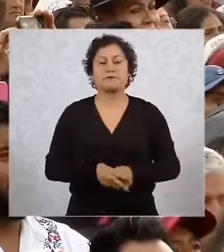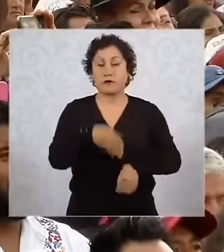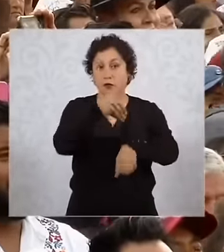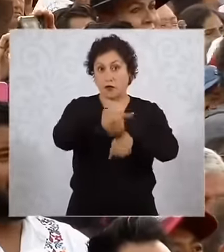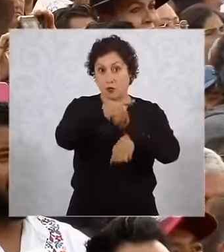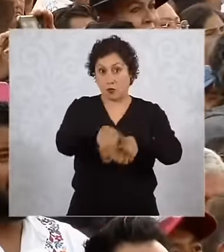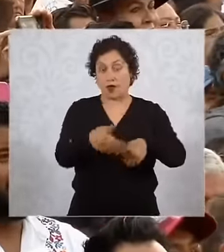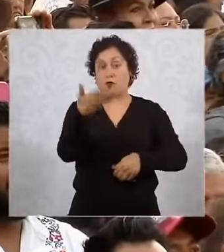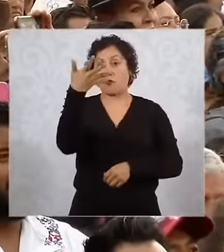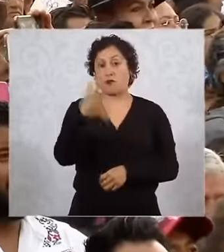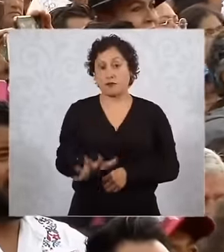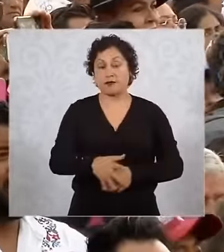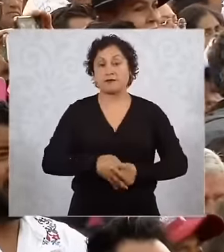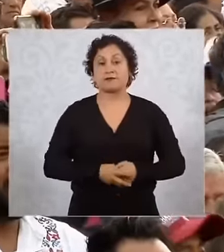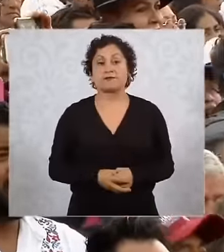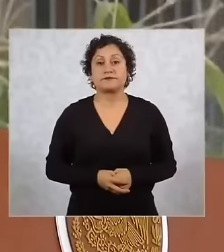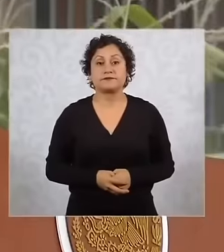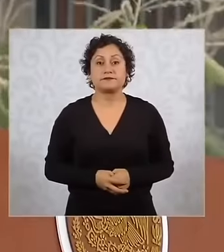En su momento,